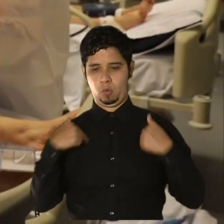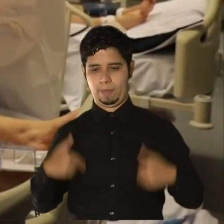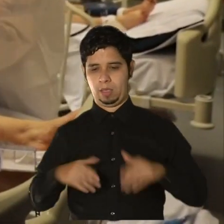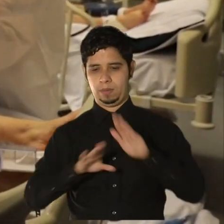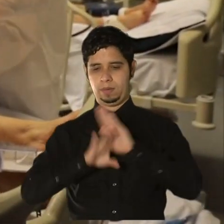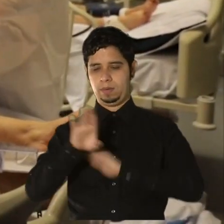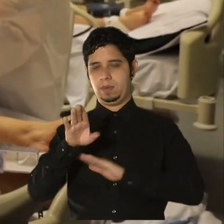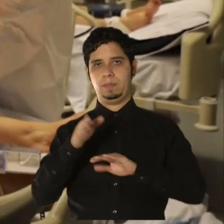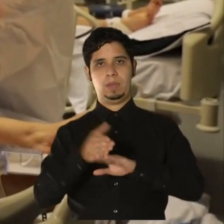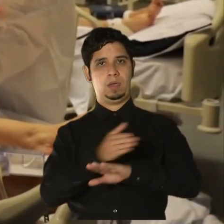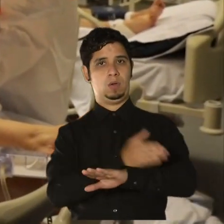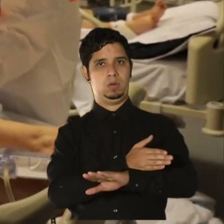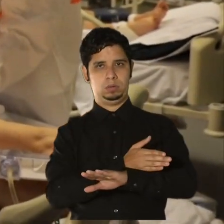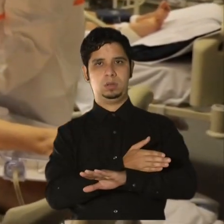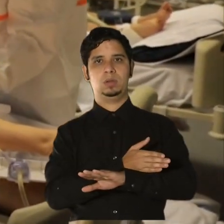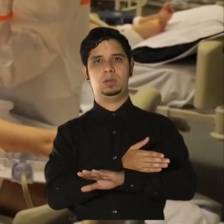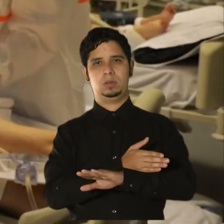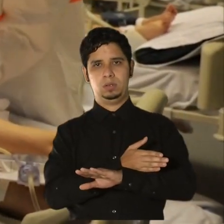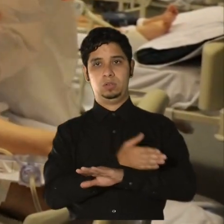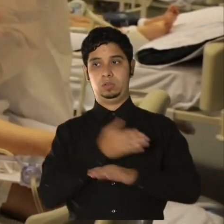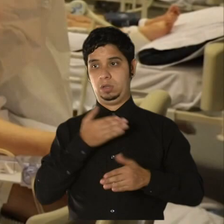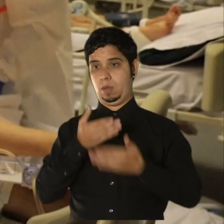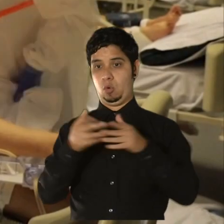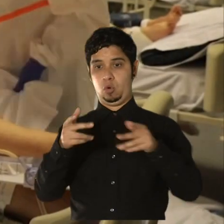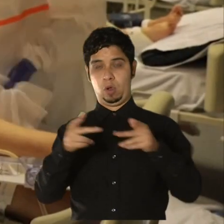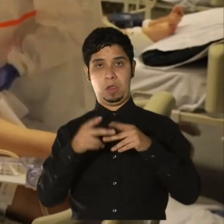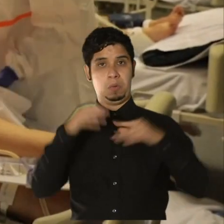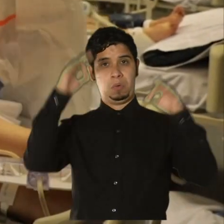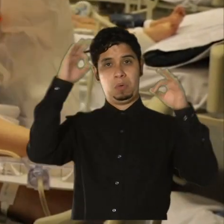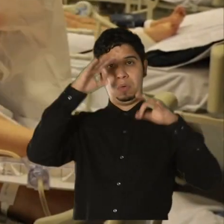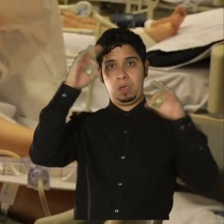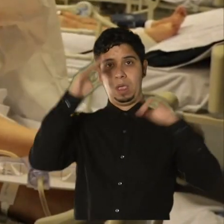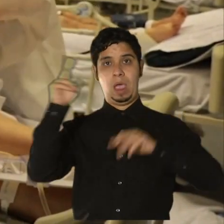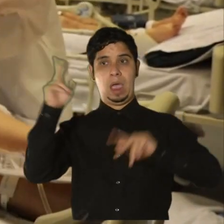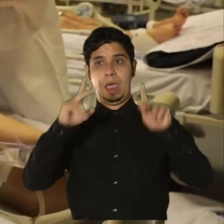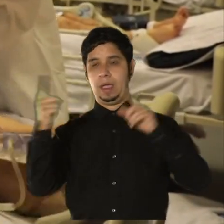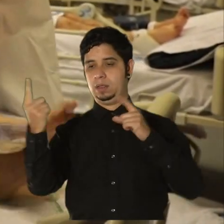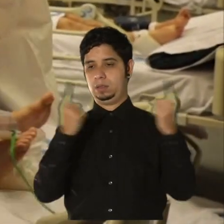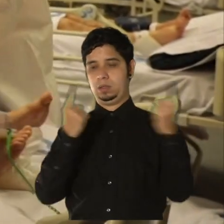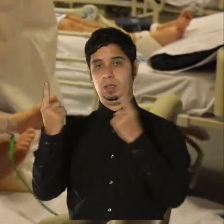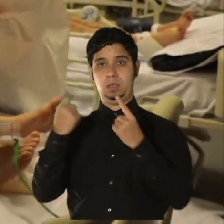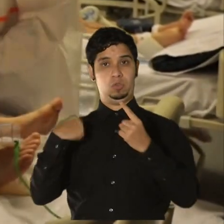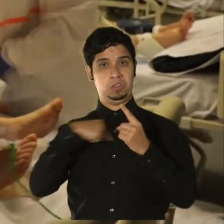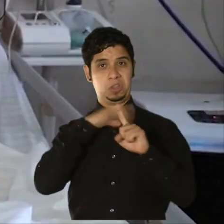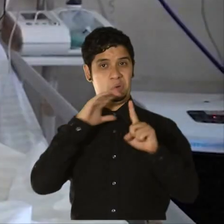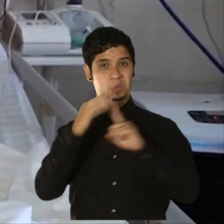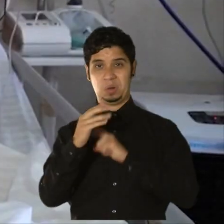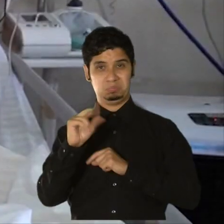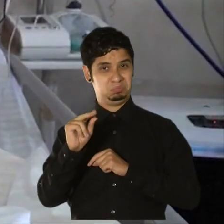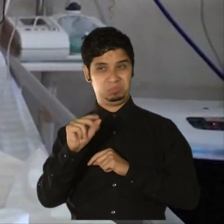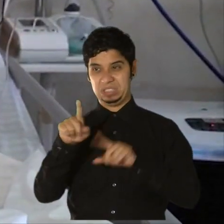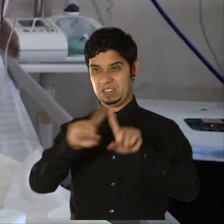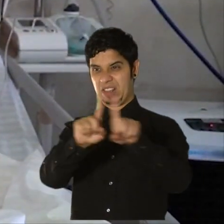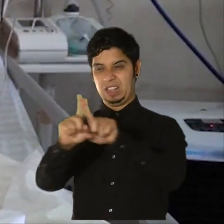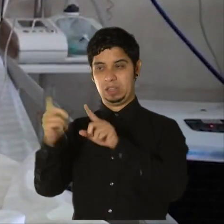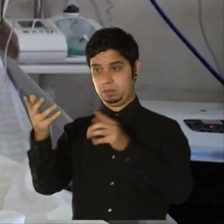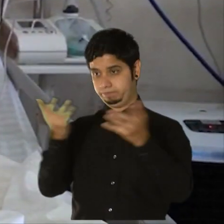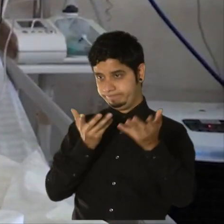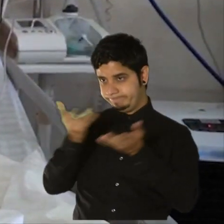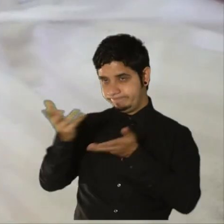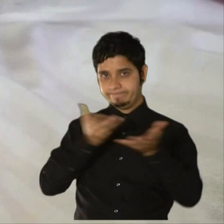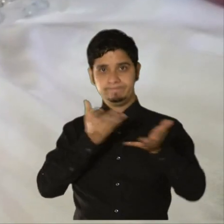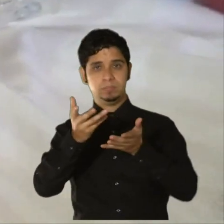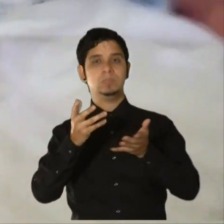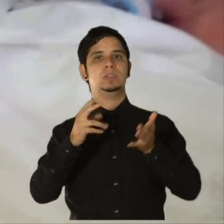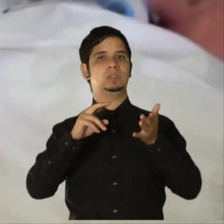llegar allí a algo completamente desconocido, atender personas que realmente no son de nuestra cultura, donde nos íbamos a enfrentar también a